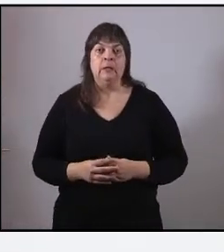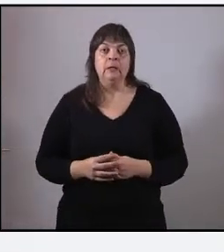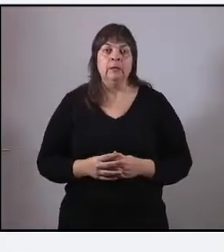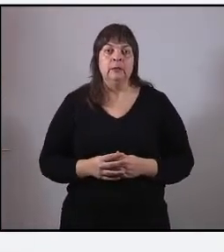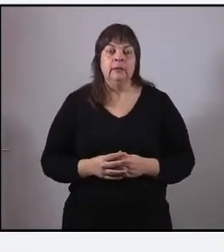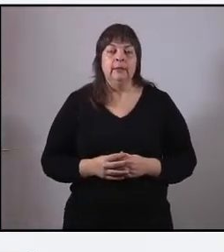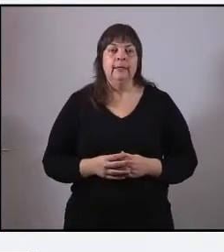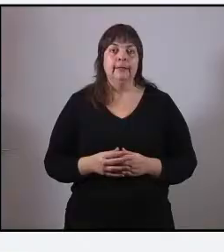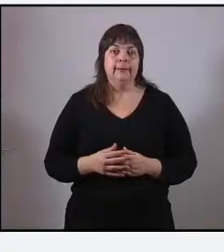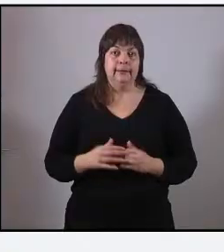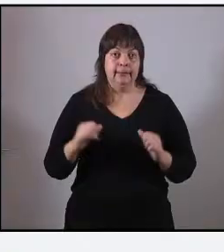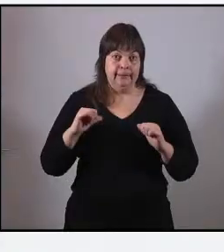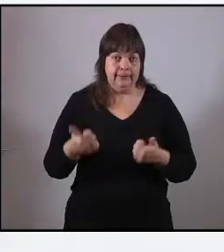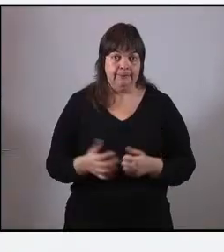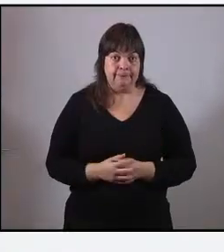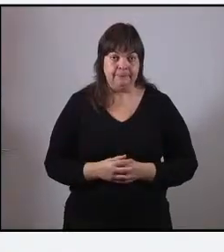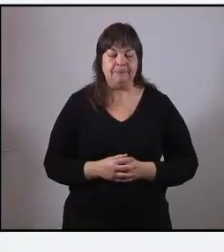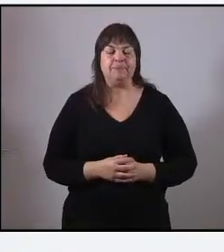Venga, ¿comenzamos?